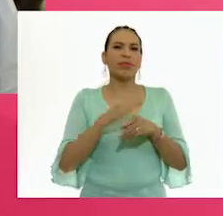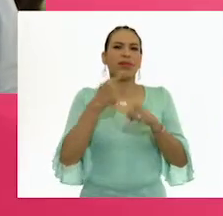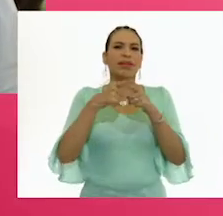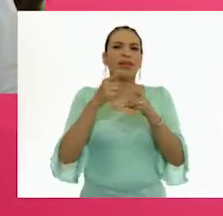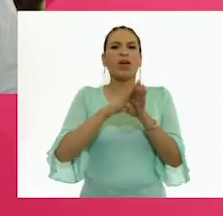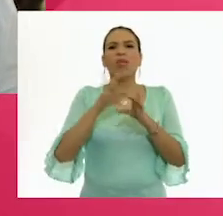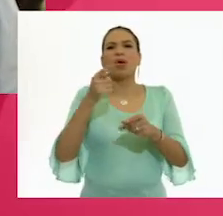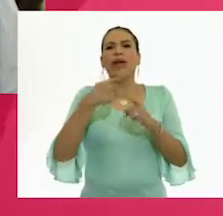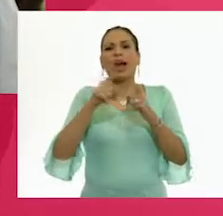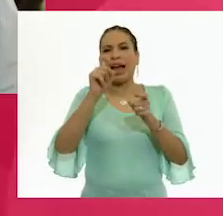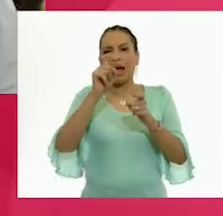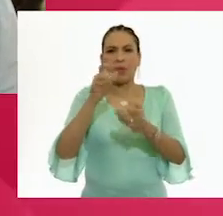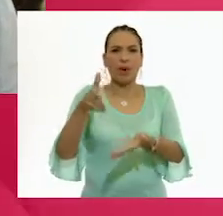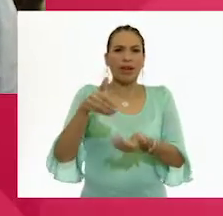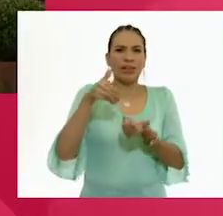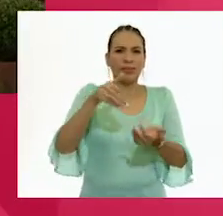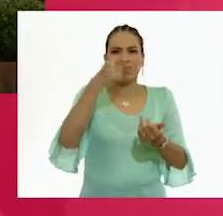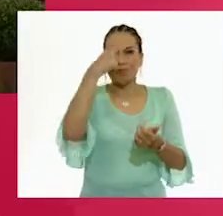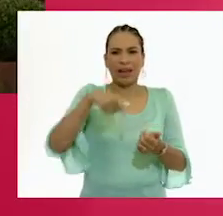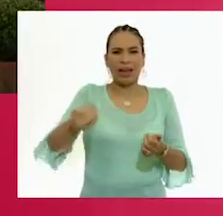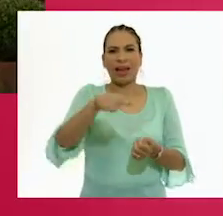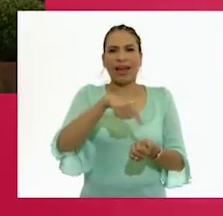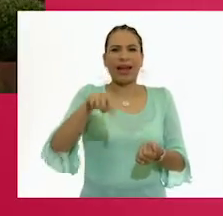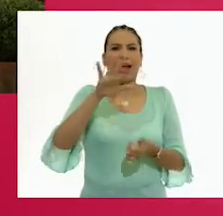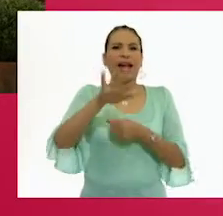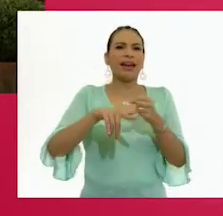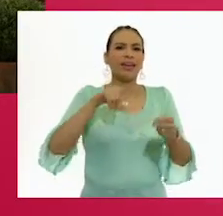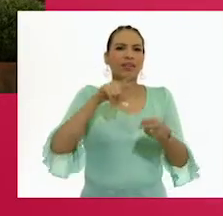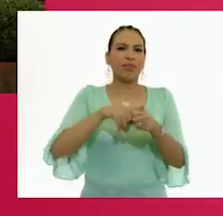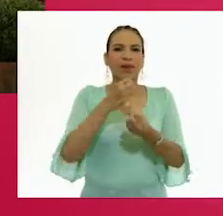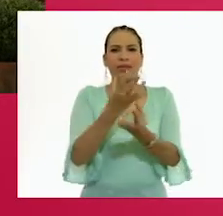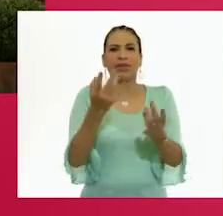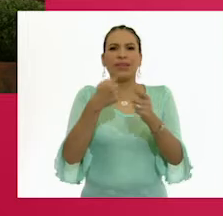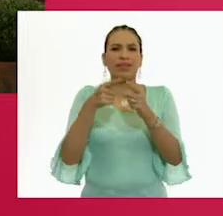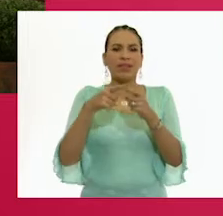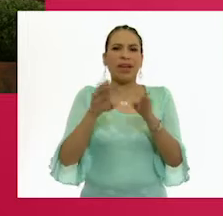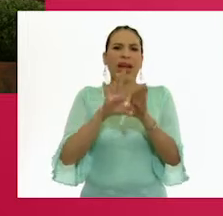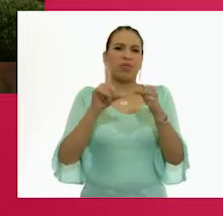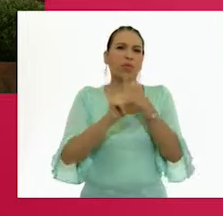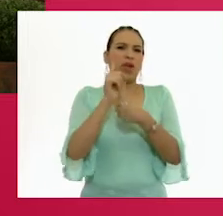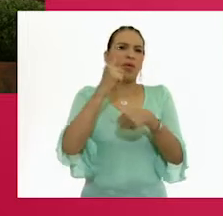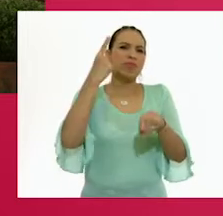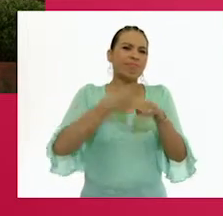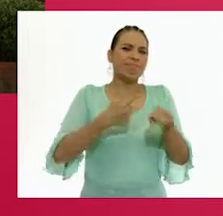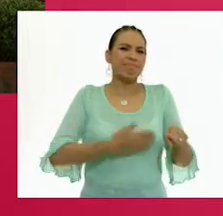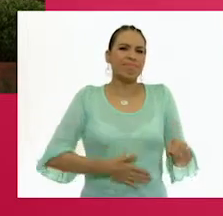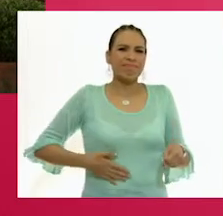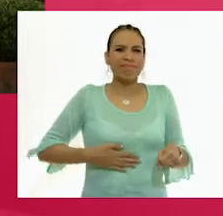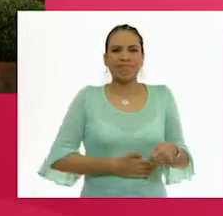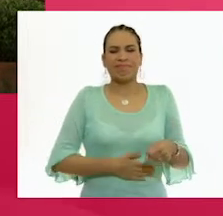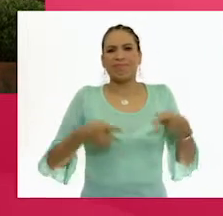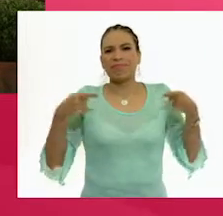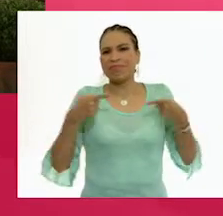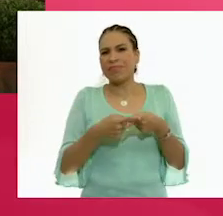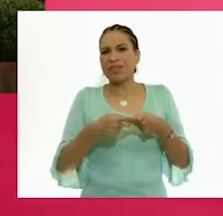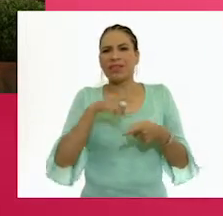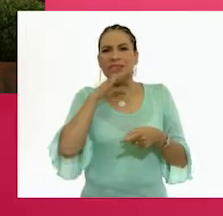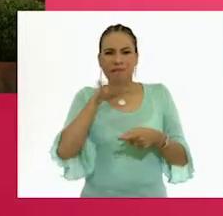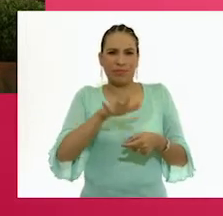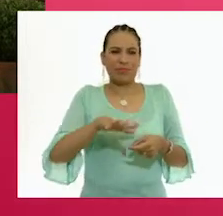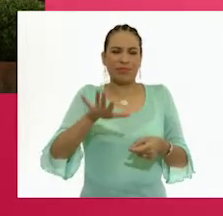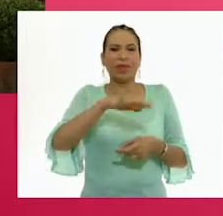aljibes el agua donde también los animales. Entonces había muchas disenterías y problemas estomacales. Entonces empiezan a